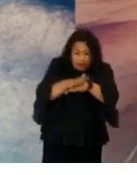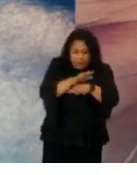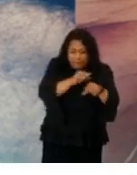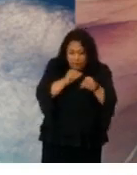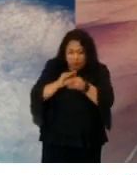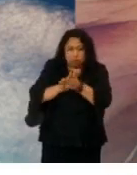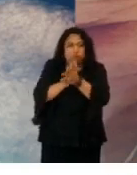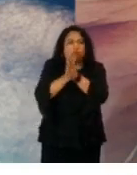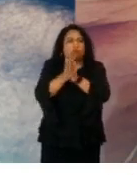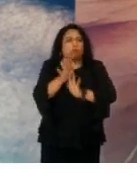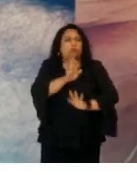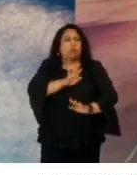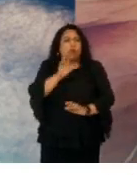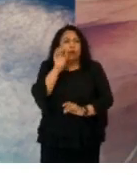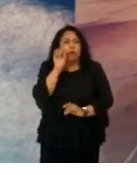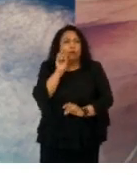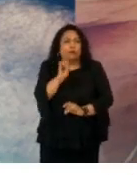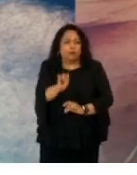esas transformaciones.